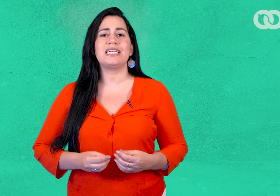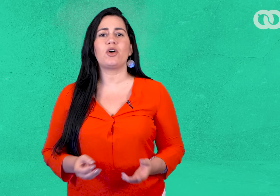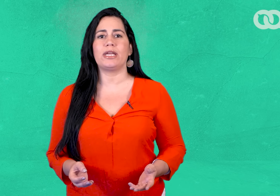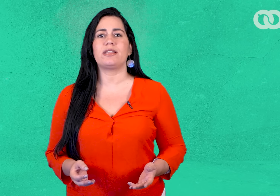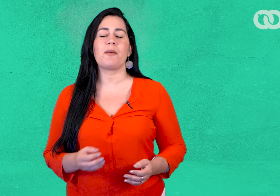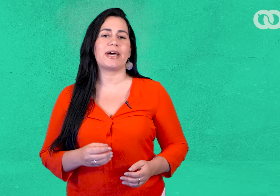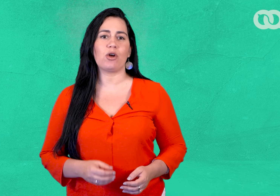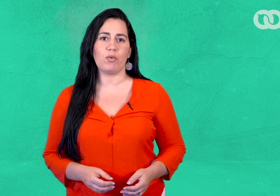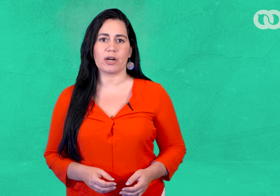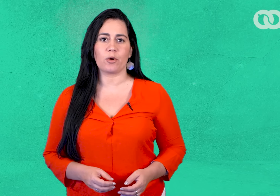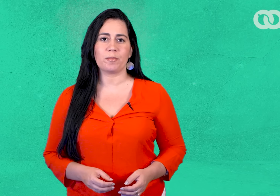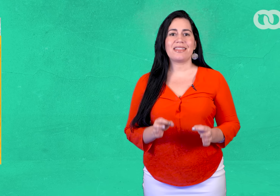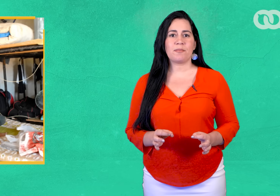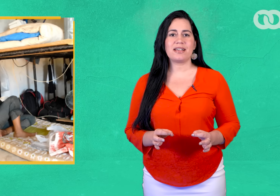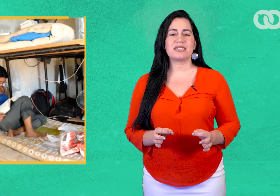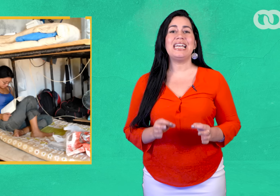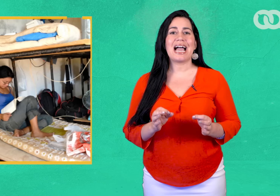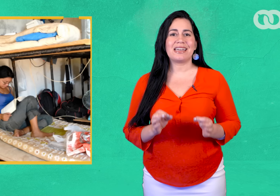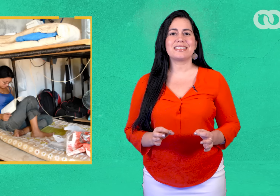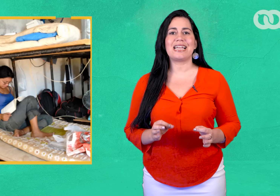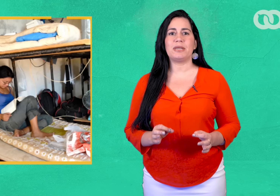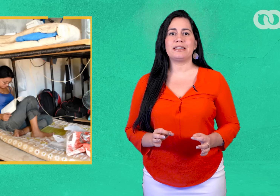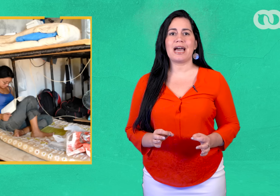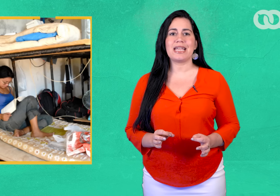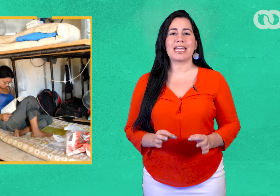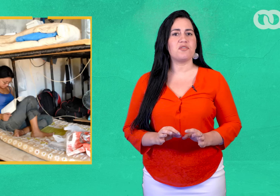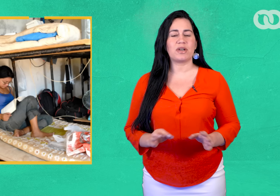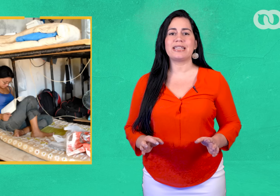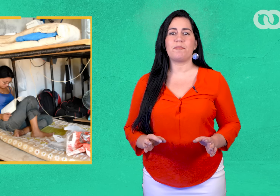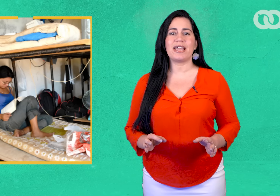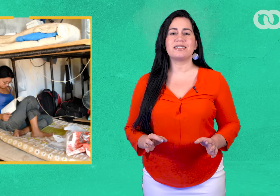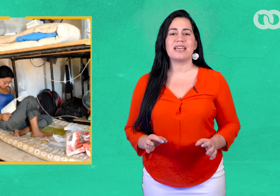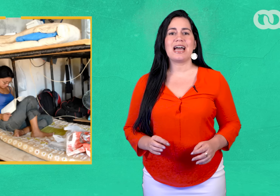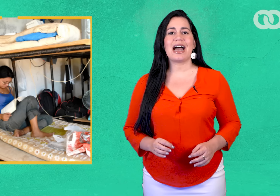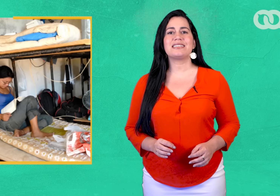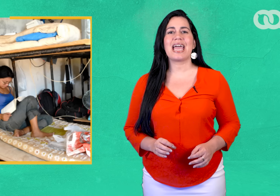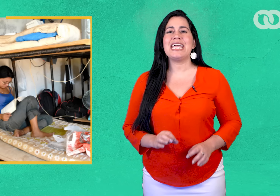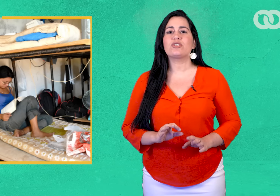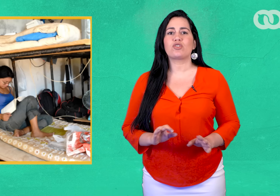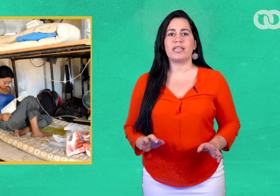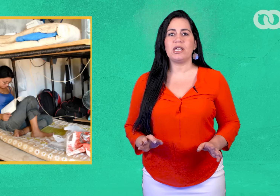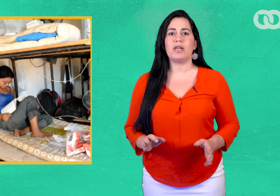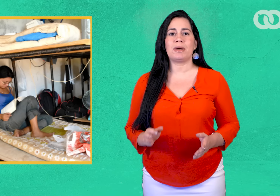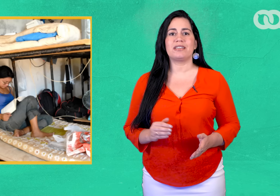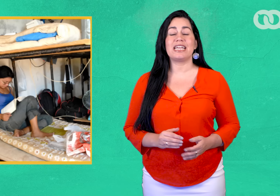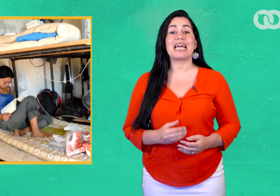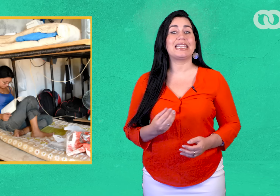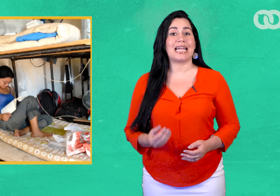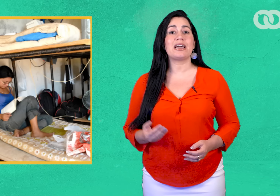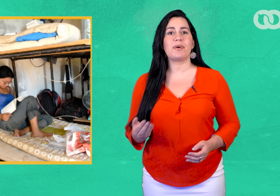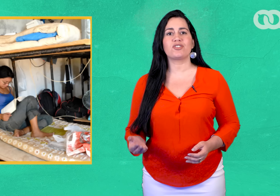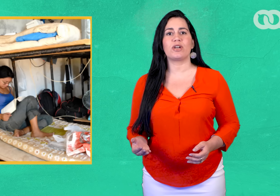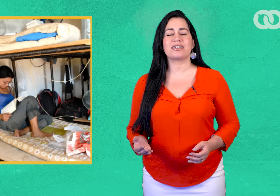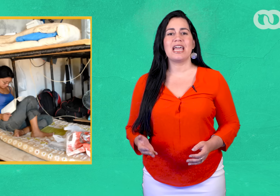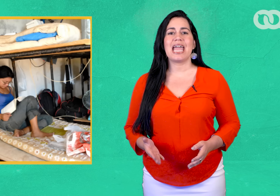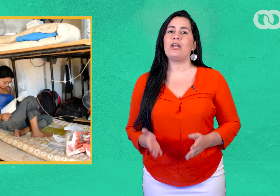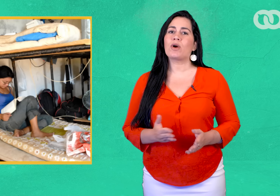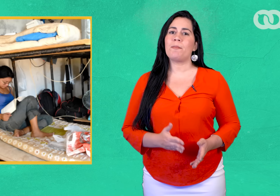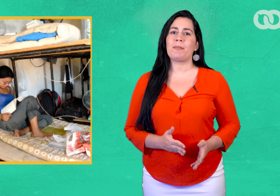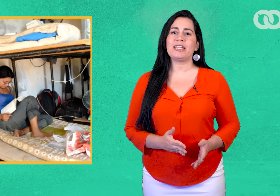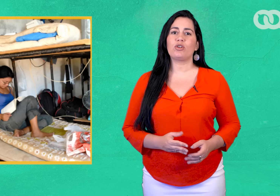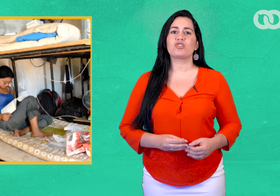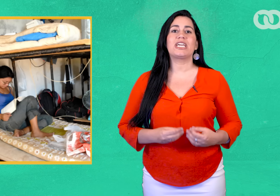en sitios de interés para el gobierno. Además, la crisis alimentaria que enfrenta el país hace insostenible mantener a tantas personas